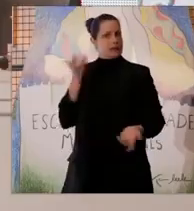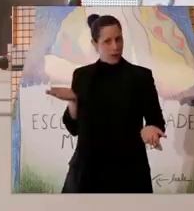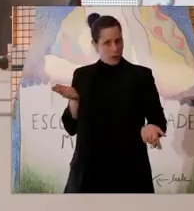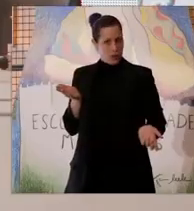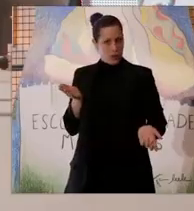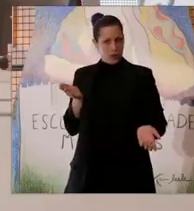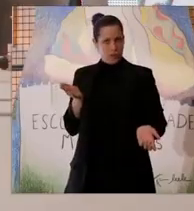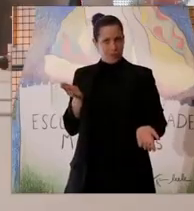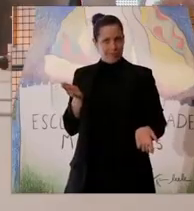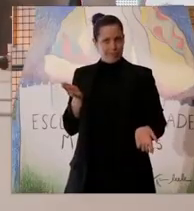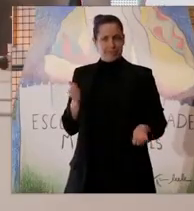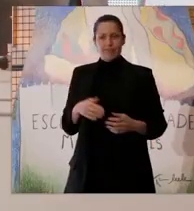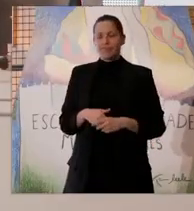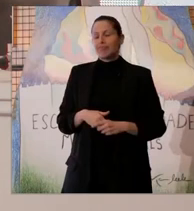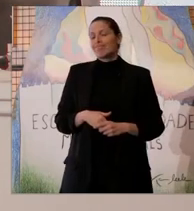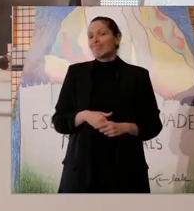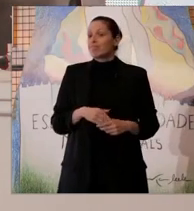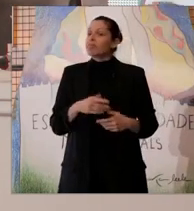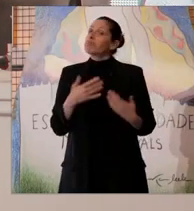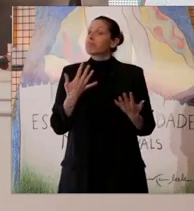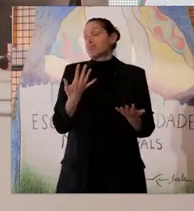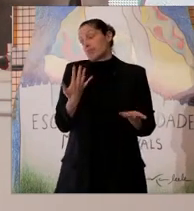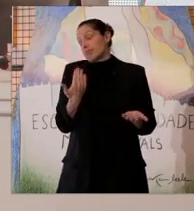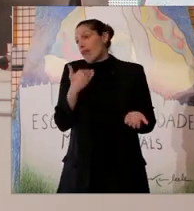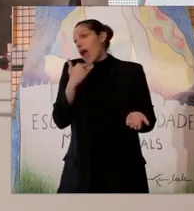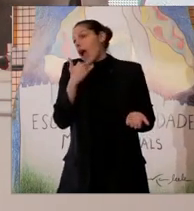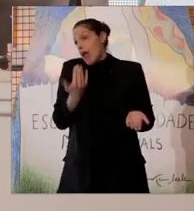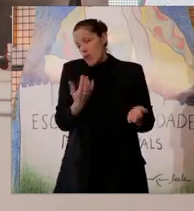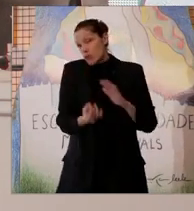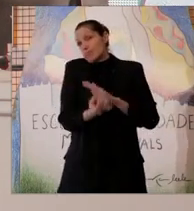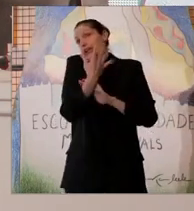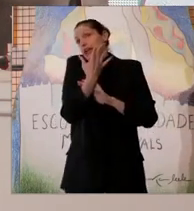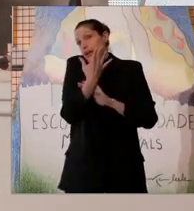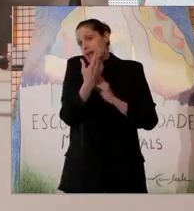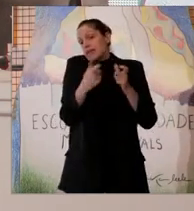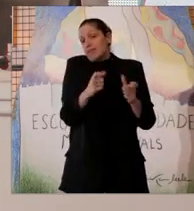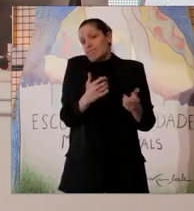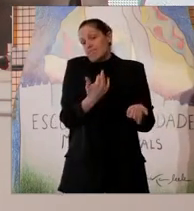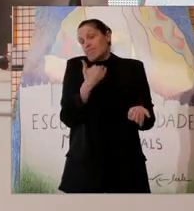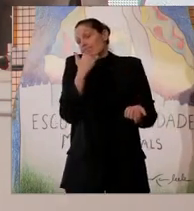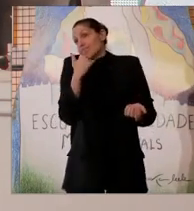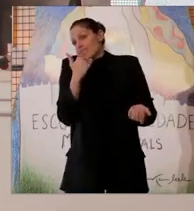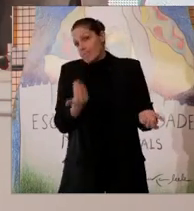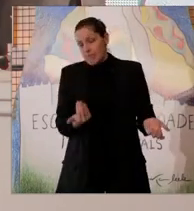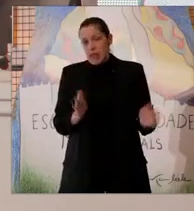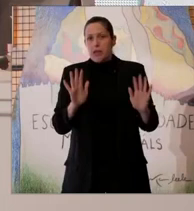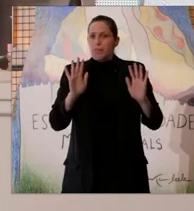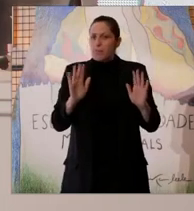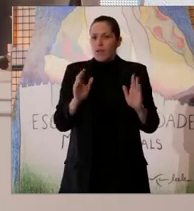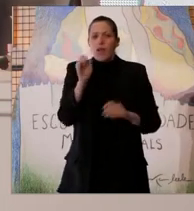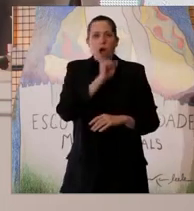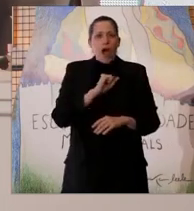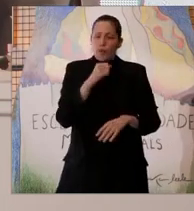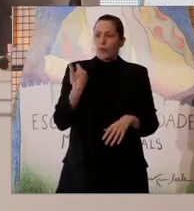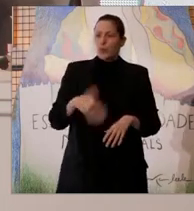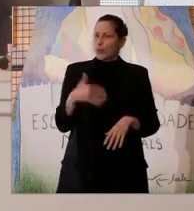está y se le ha ido dando peso y contenido entonces aquel año fue tremendo pero fíjate que pasa